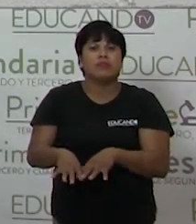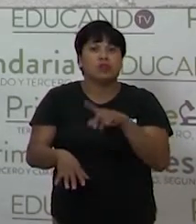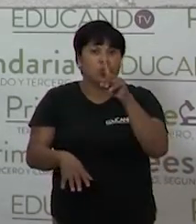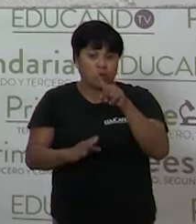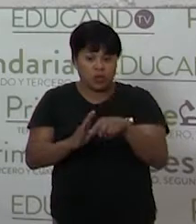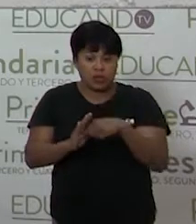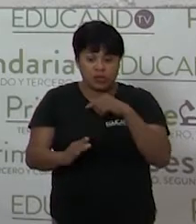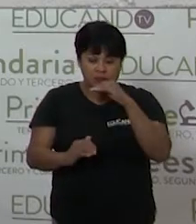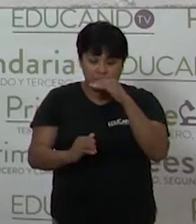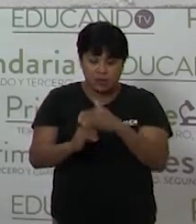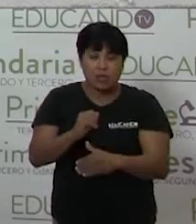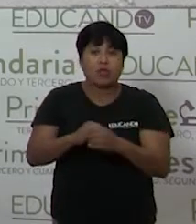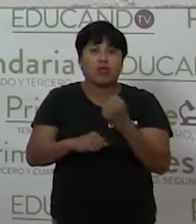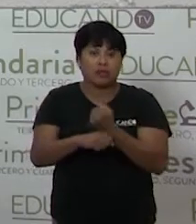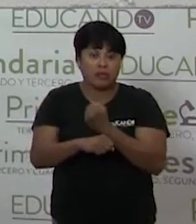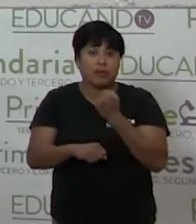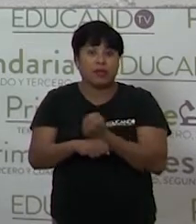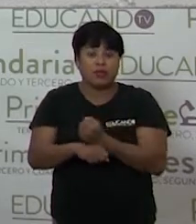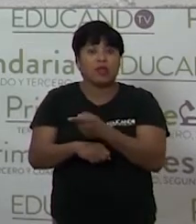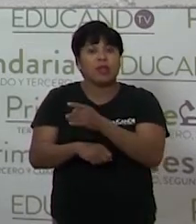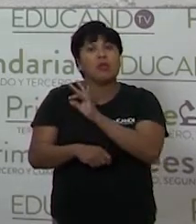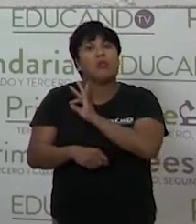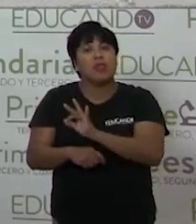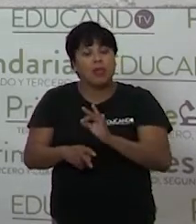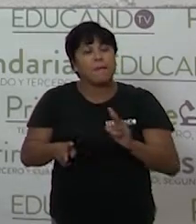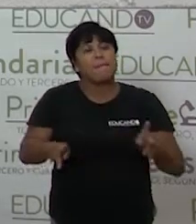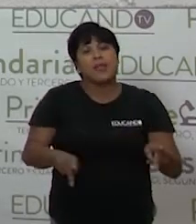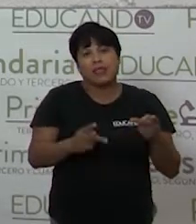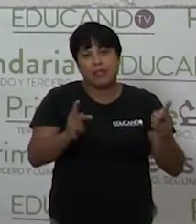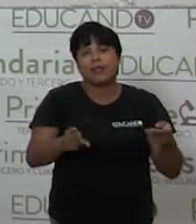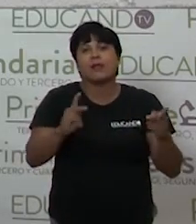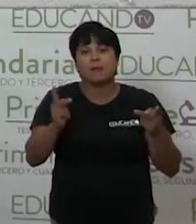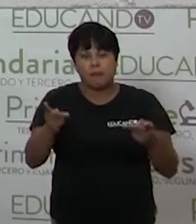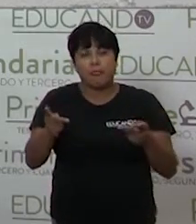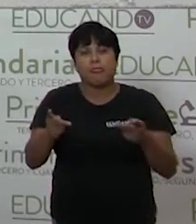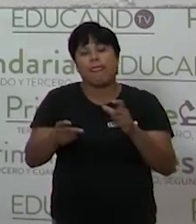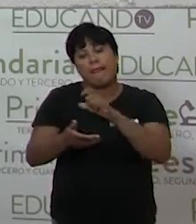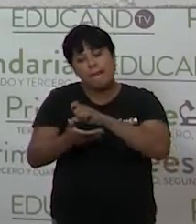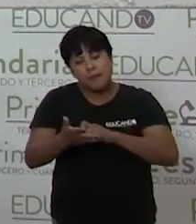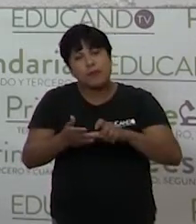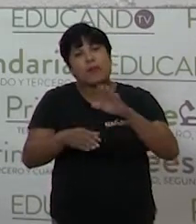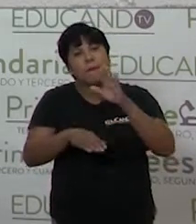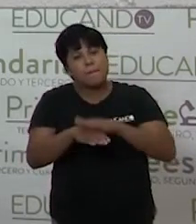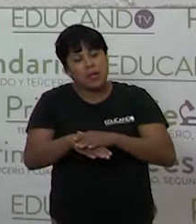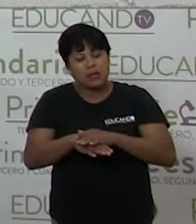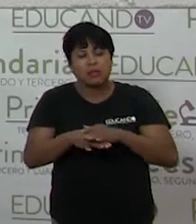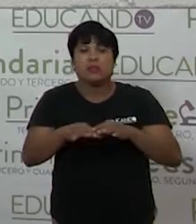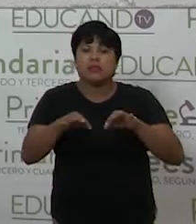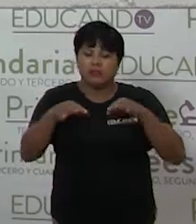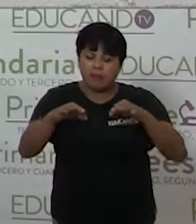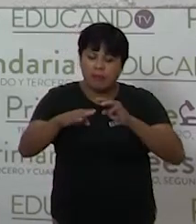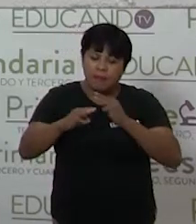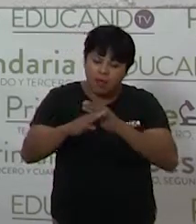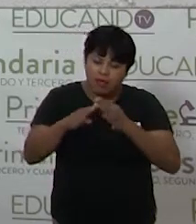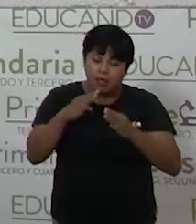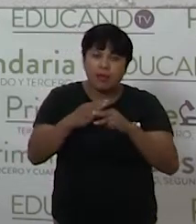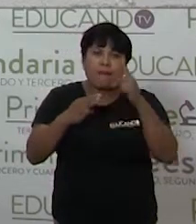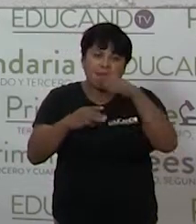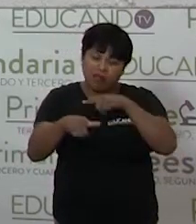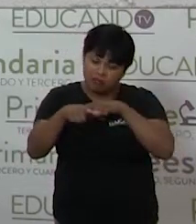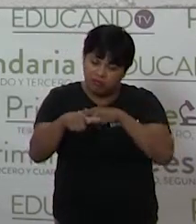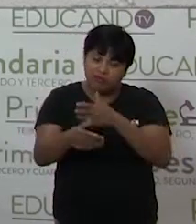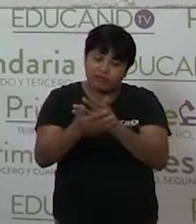pues una vez terminados los zapatos podría venderlos y comprar más cuero para